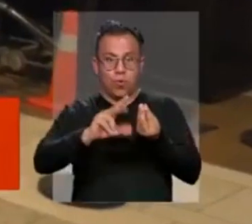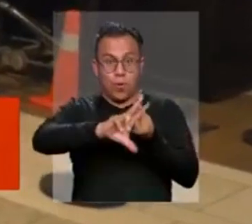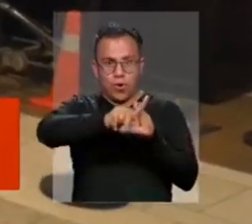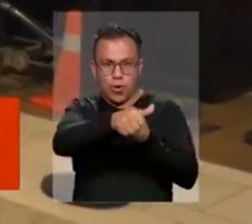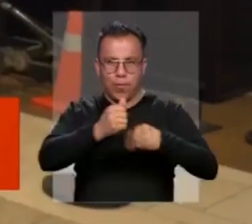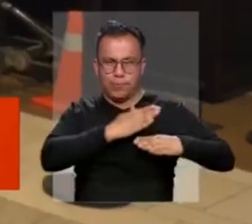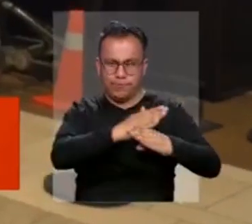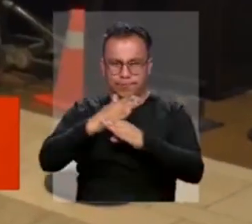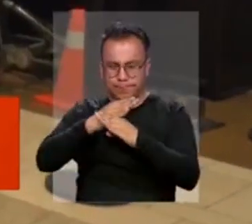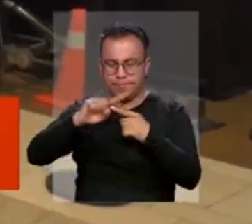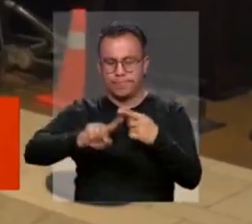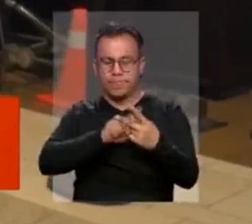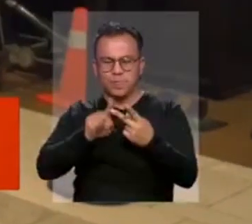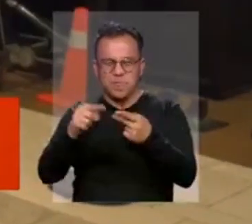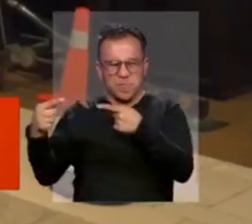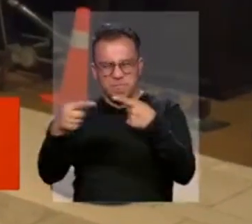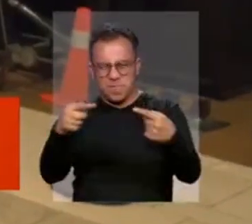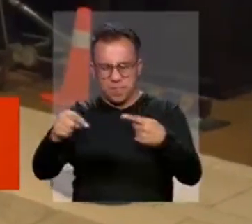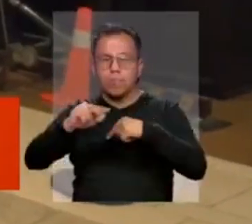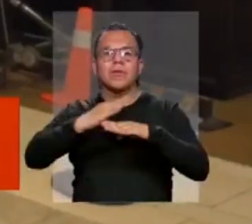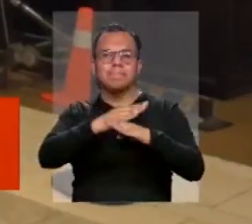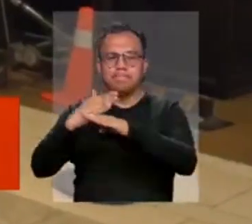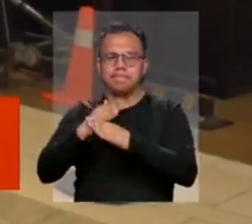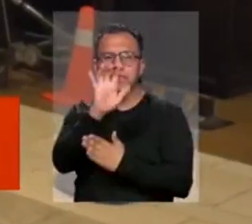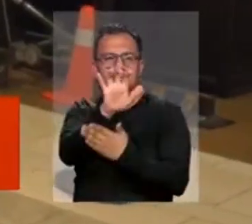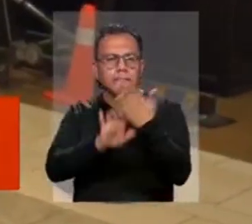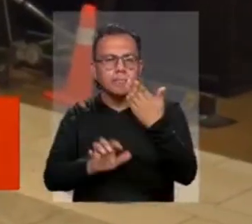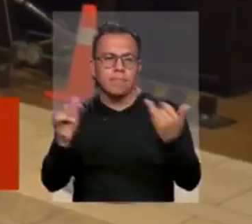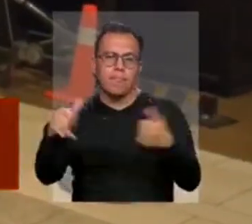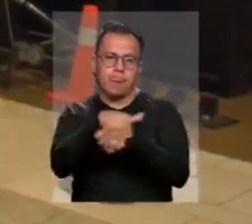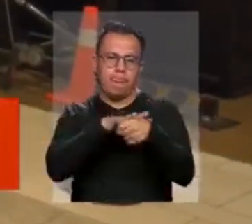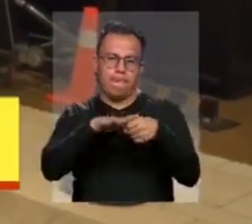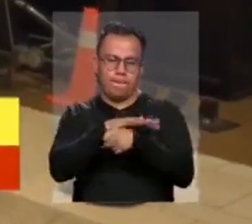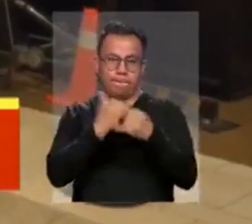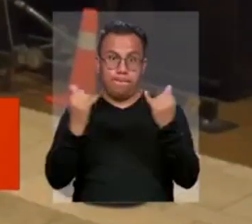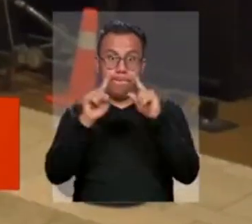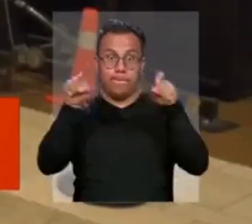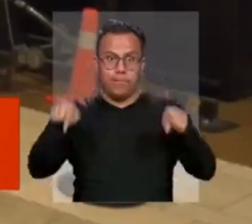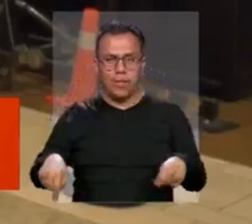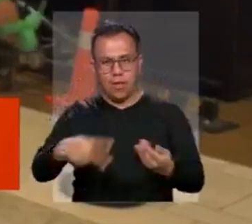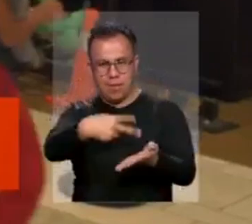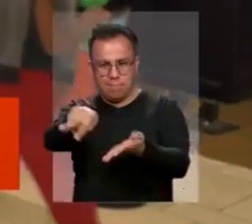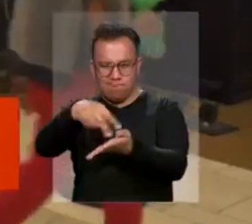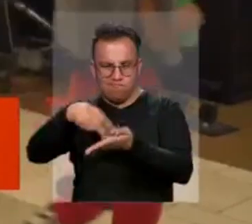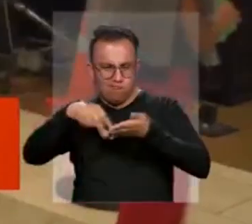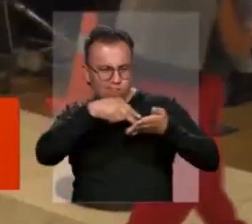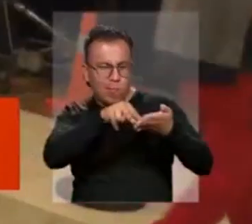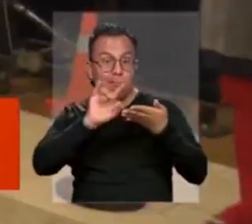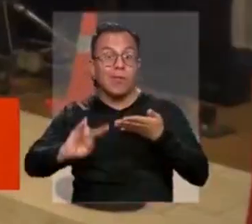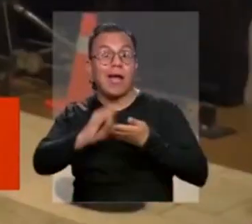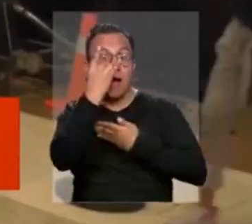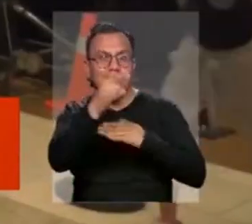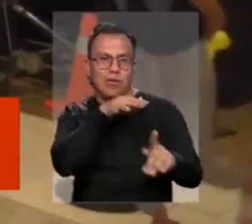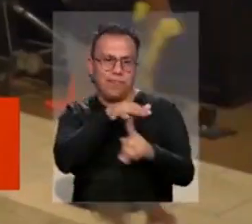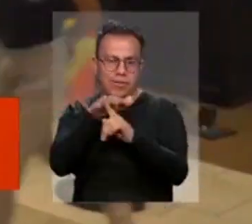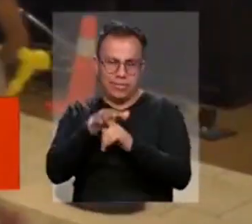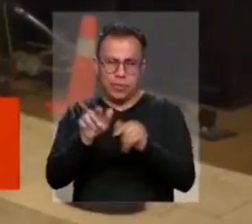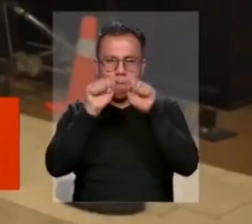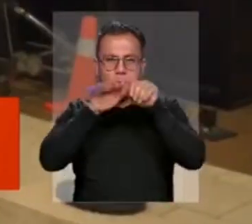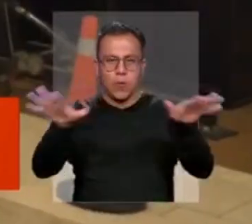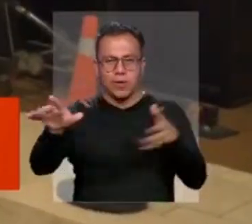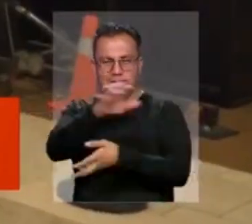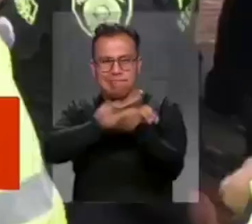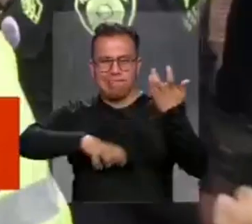también el escuadrón riña. Esto con el fin de evitar que en las zonas de rumbeaderos haya alteración al orden público.